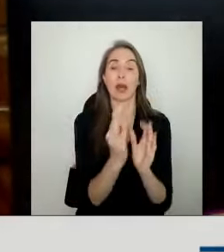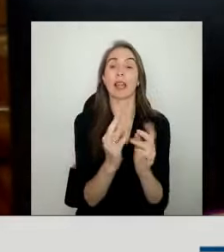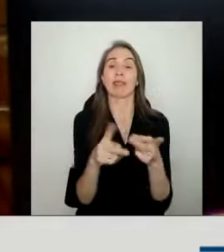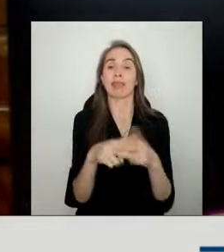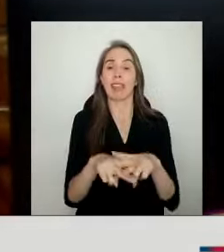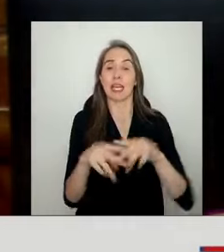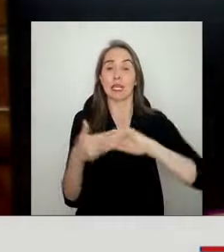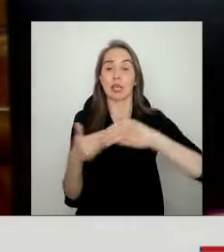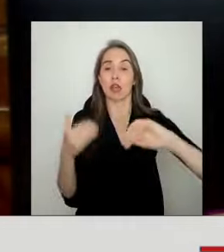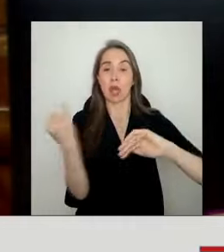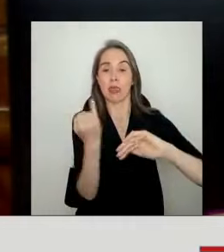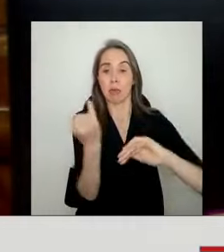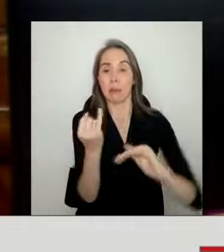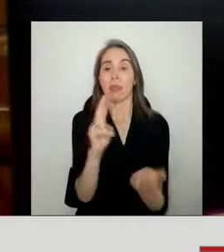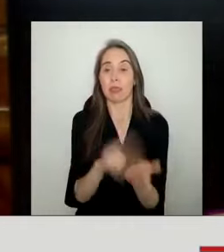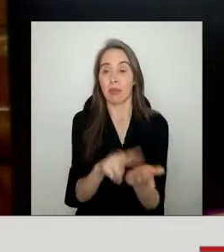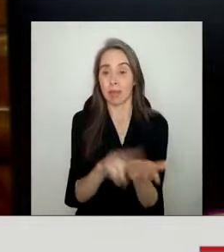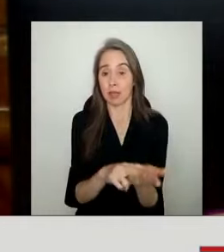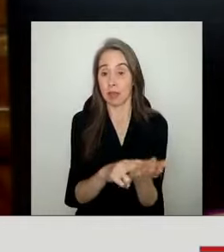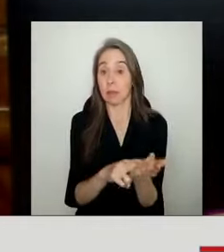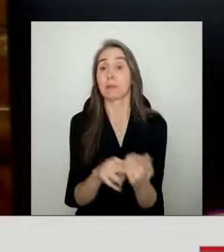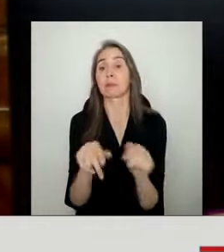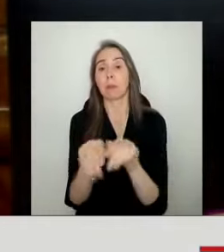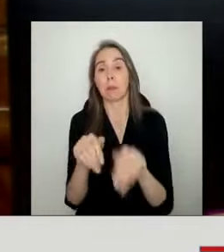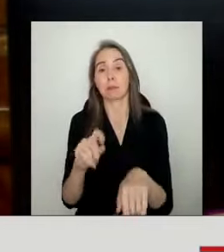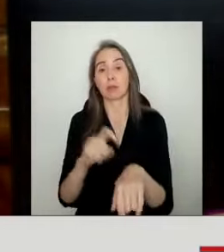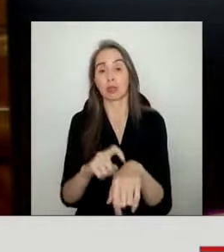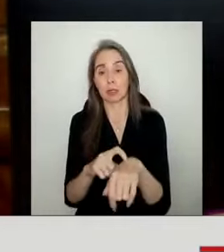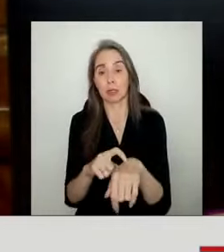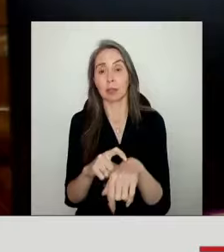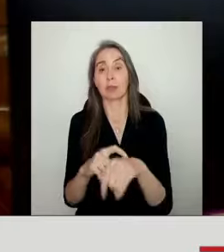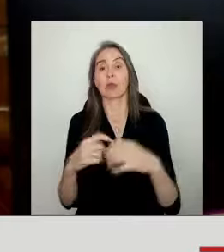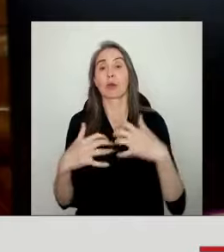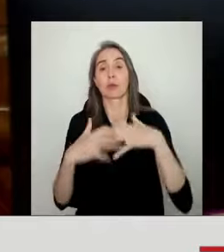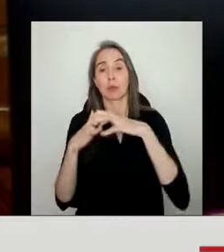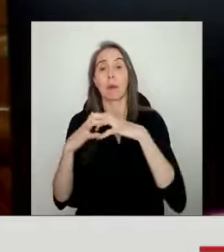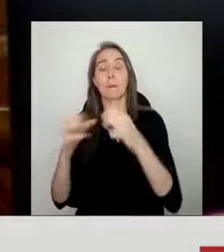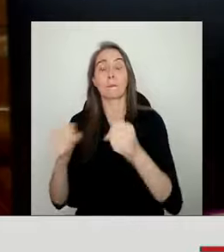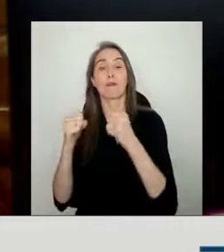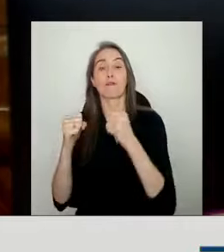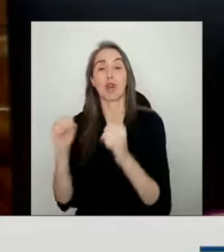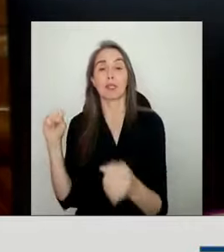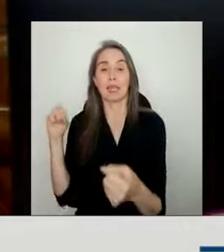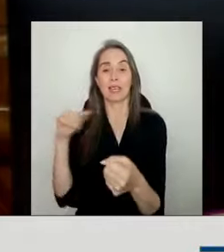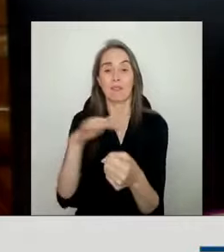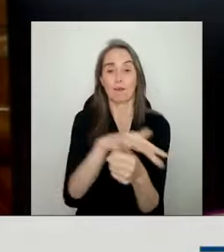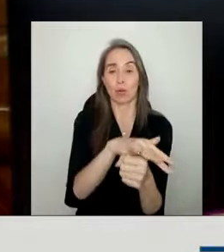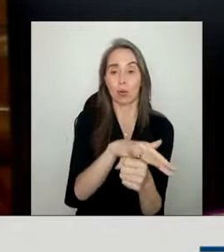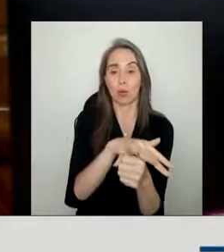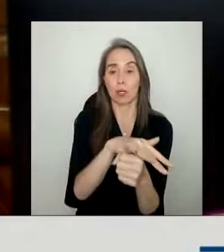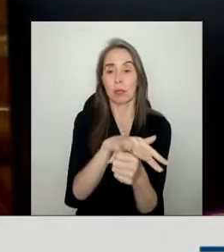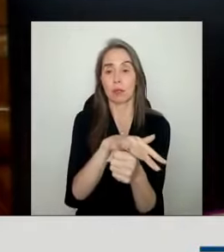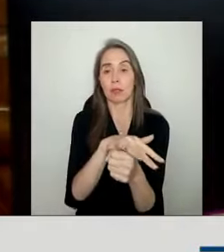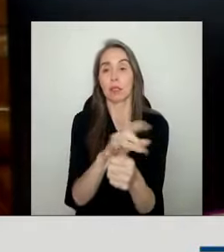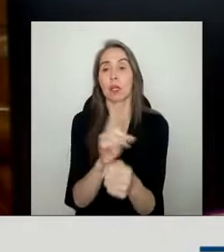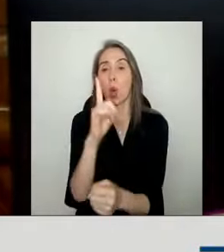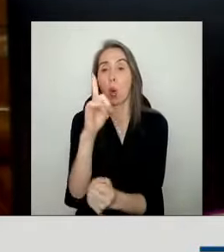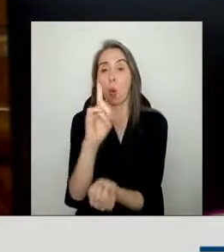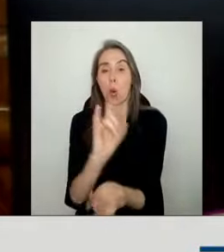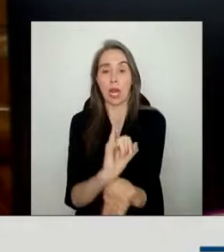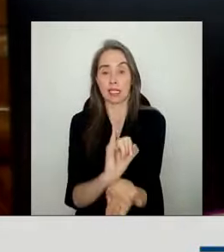verdad tiene que ser así y al mismo tiempo fortaleciendo su incidencia y concentrado concentrando en una sola entidad distintas